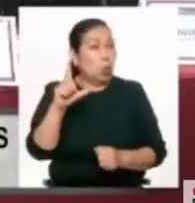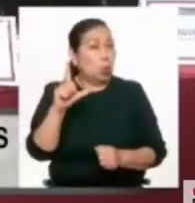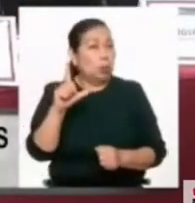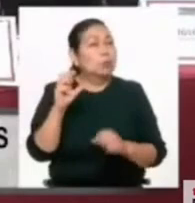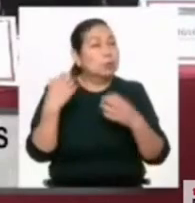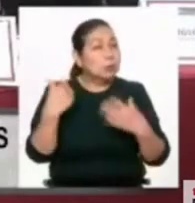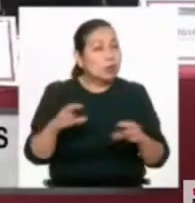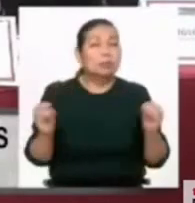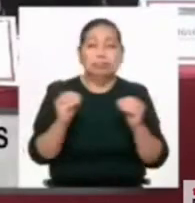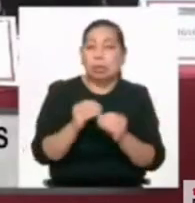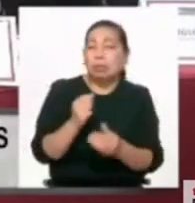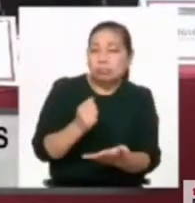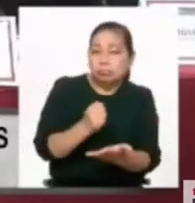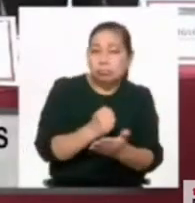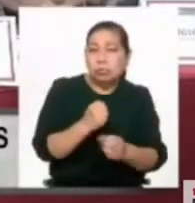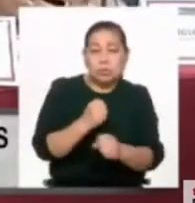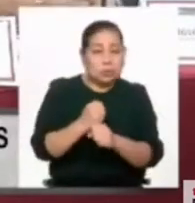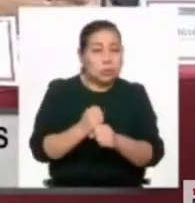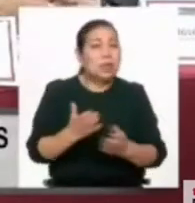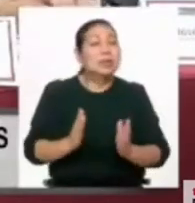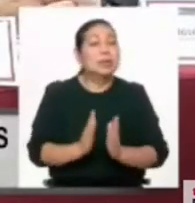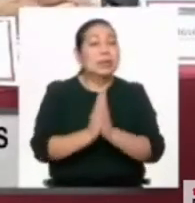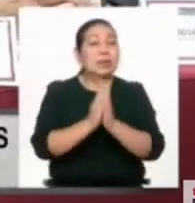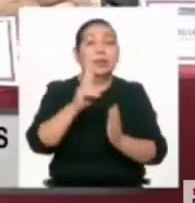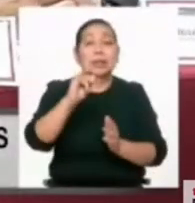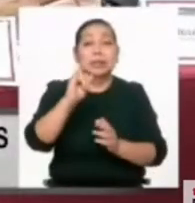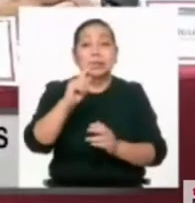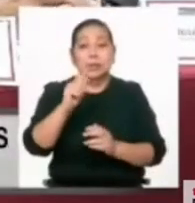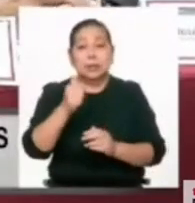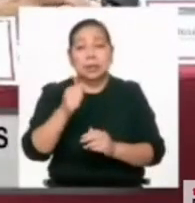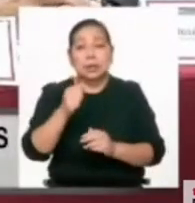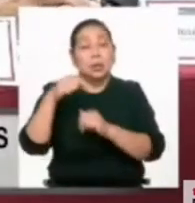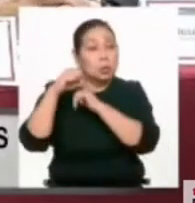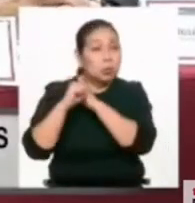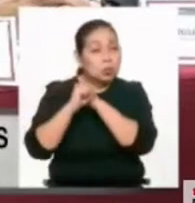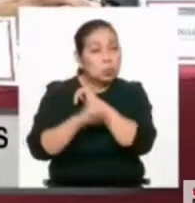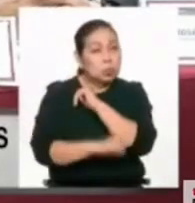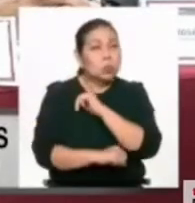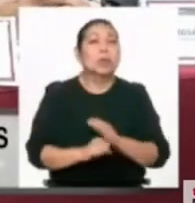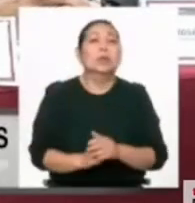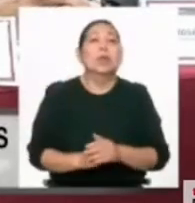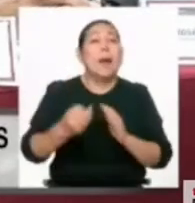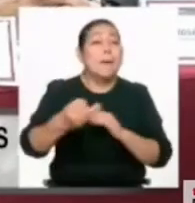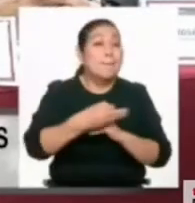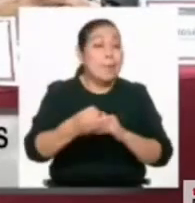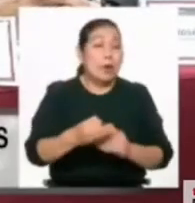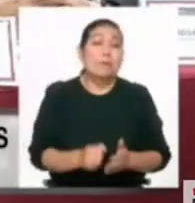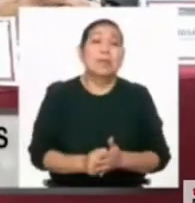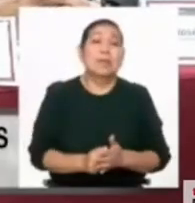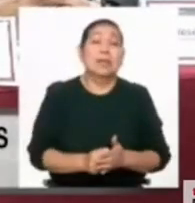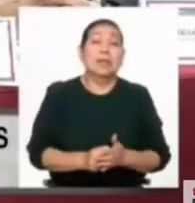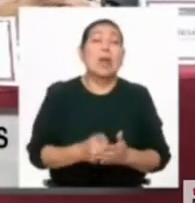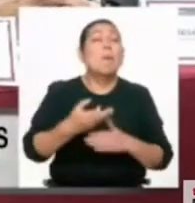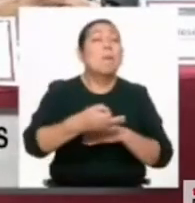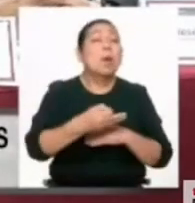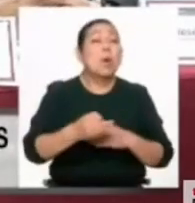hemos constituido a la localidad de Santa Rita Sur, comprensión de la provincia, del distrito de